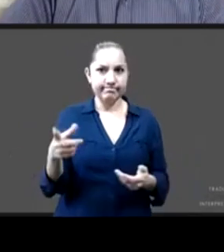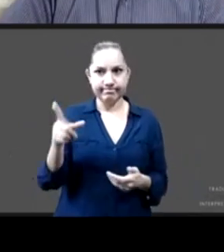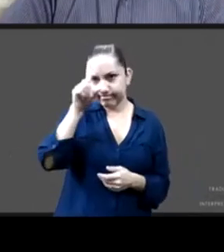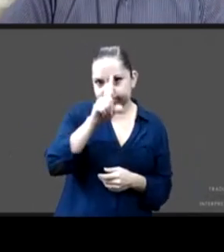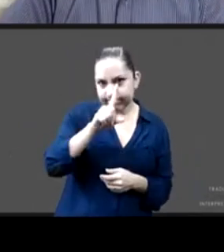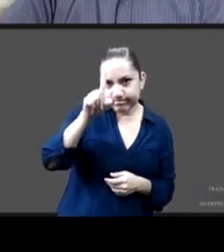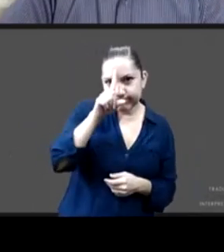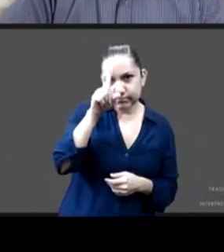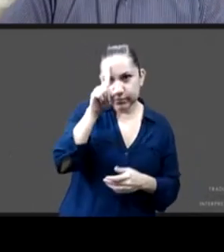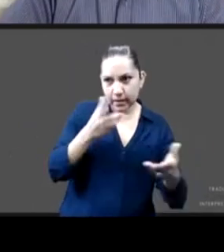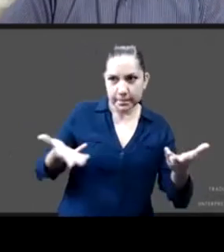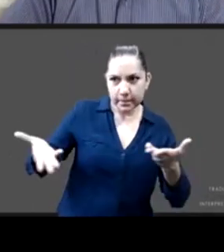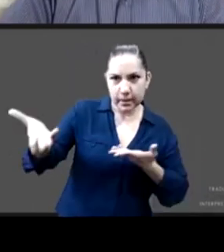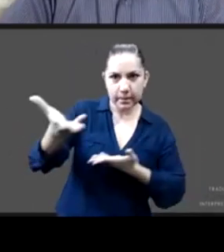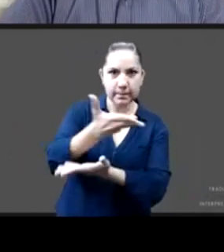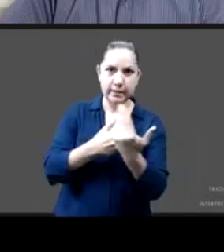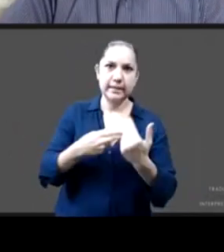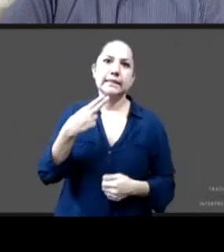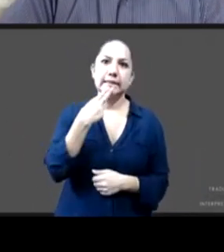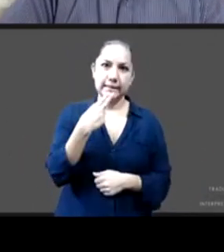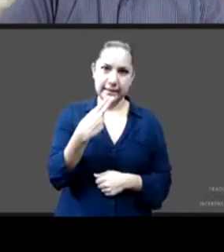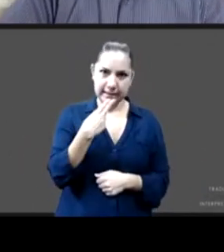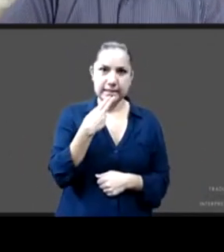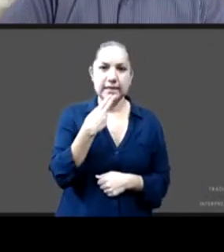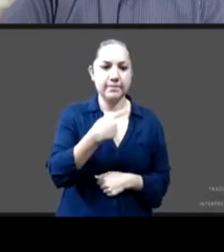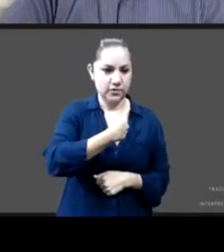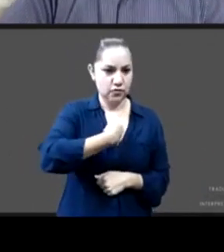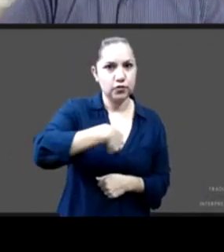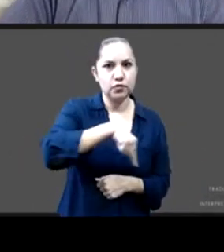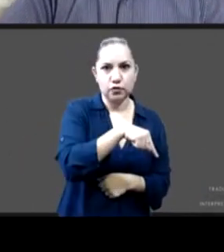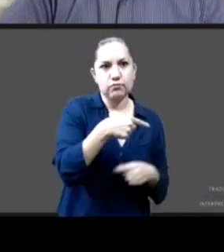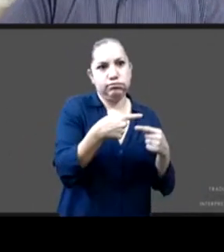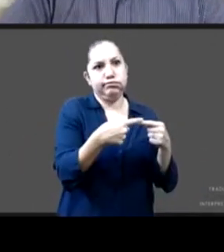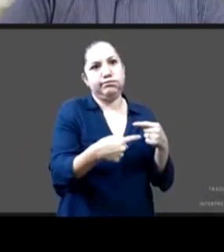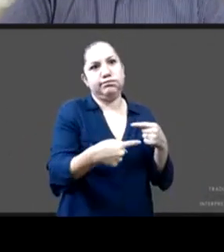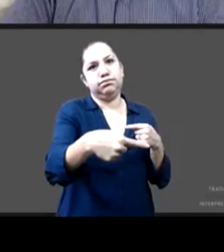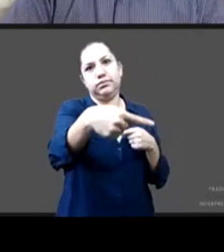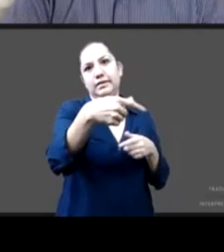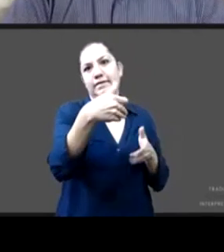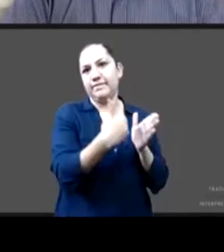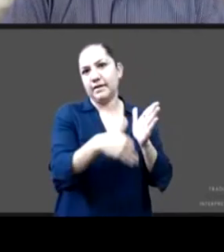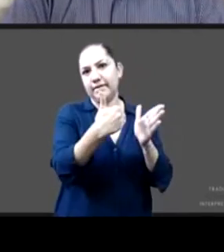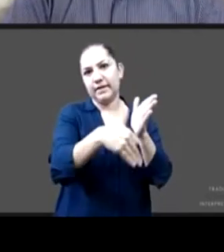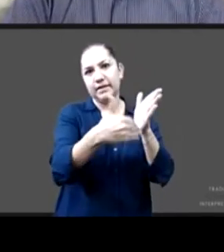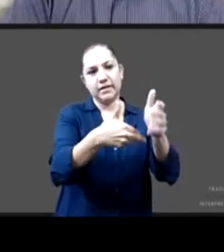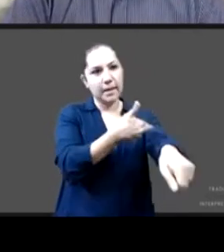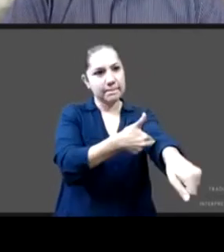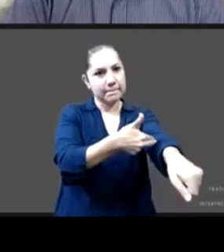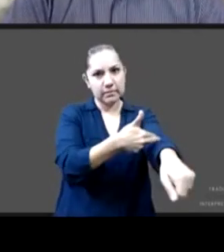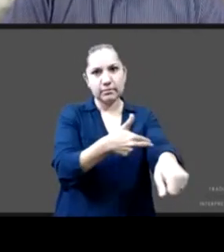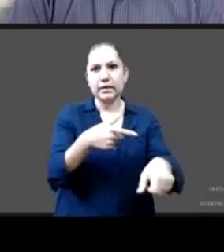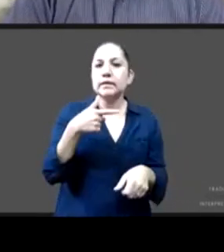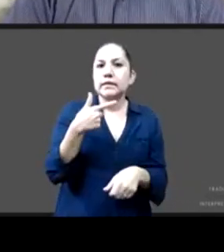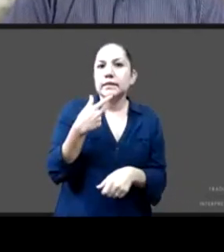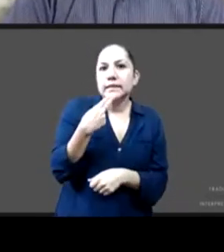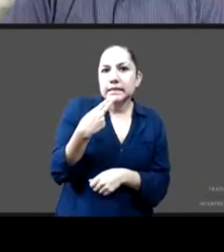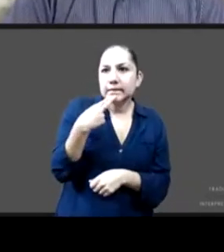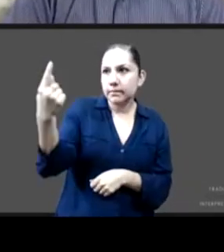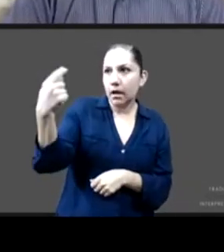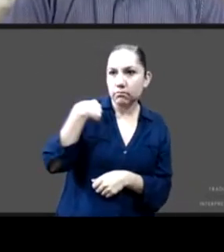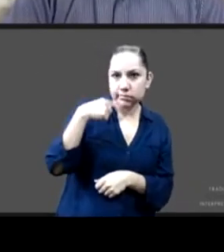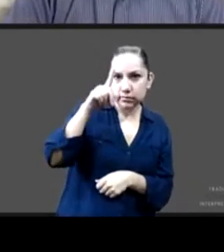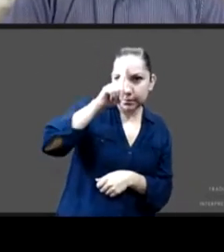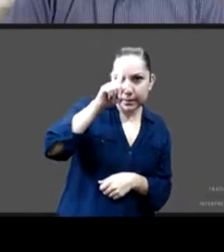podemos caminar un buen tramo de todo lo que falta. Conocer de las buenas prácticas,